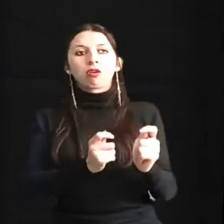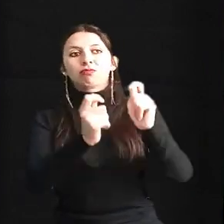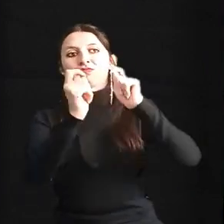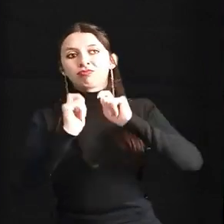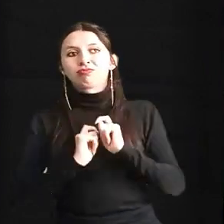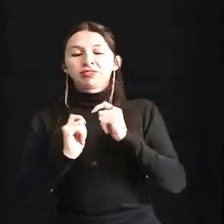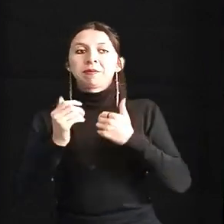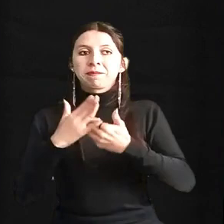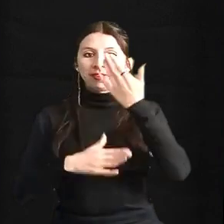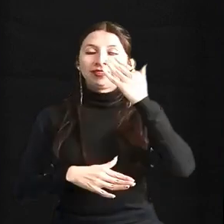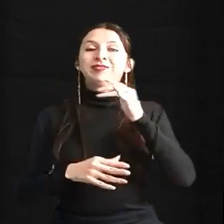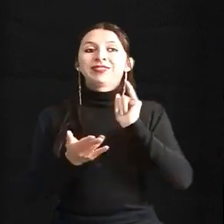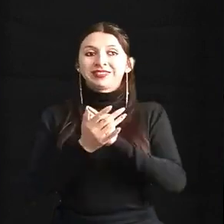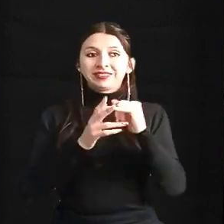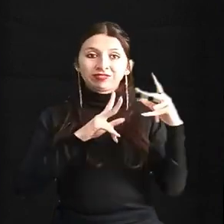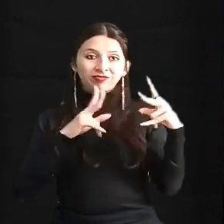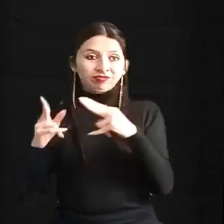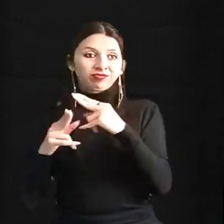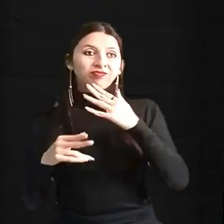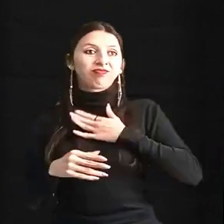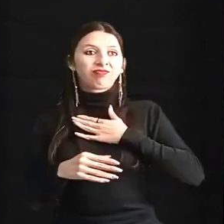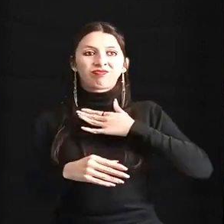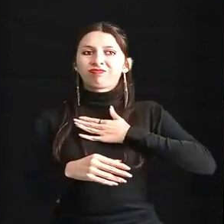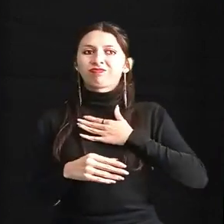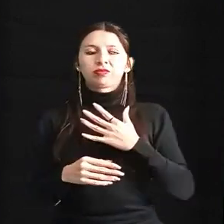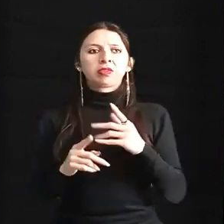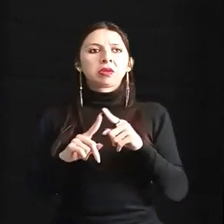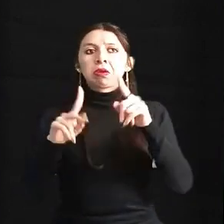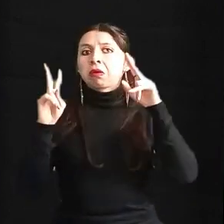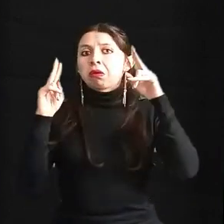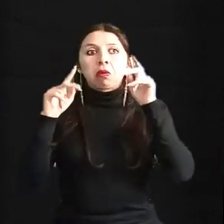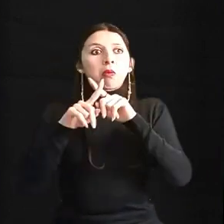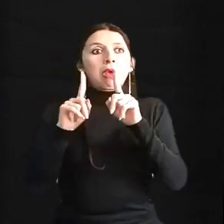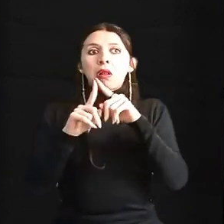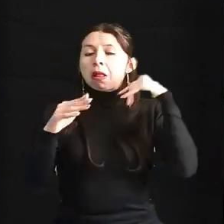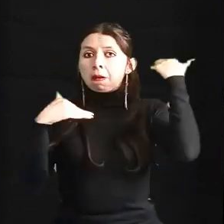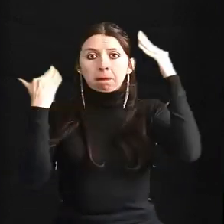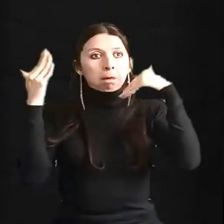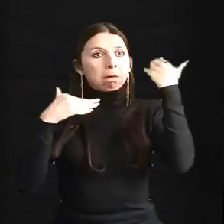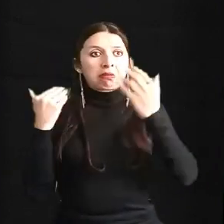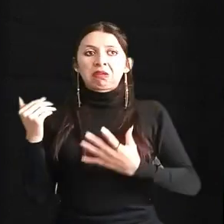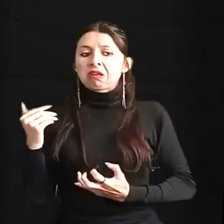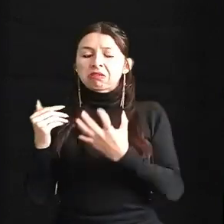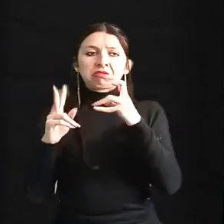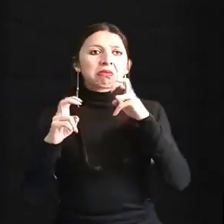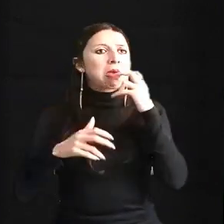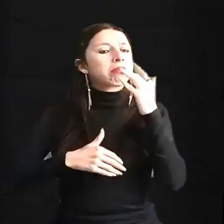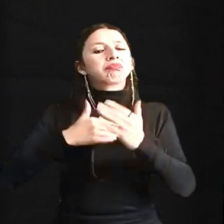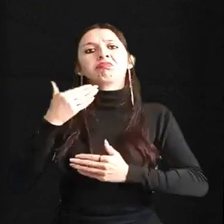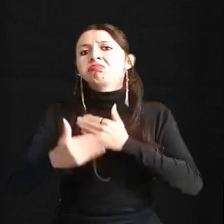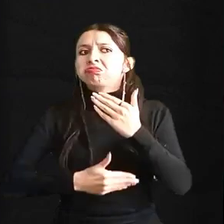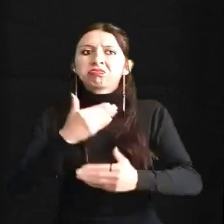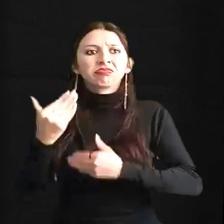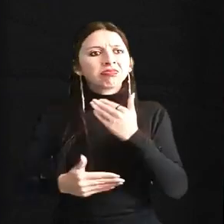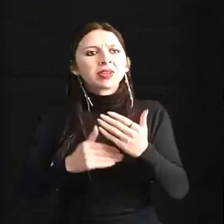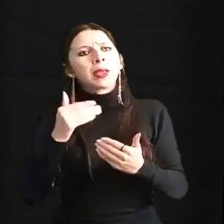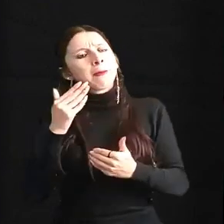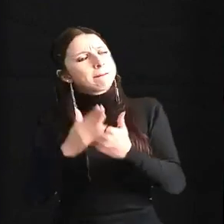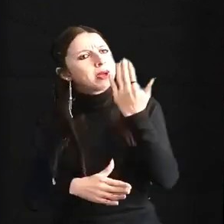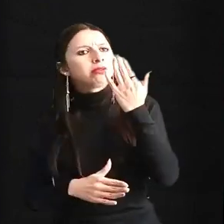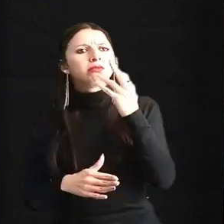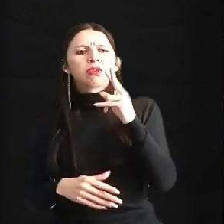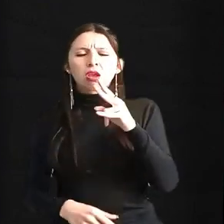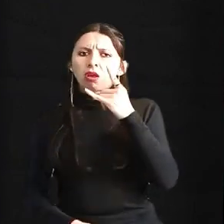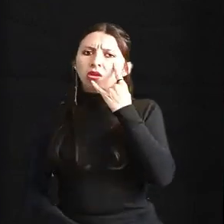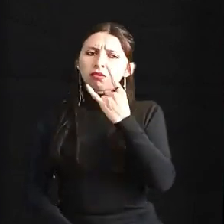vincularon como editora que para mí fue un reto O sea no tenía idea de estos procesos fue un proceso de formación